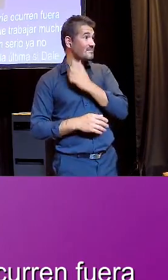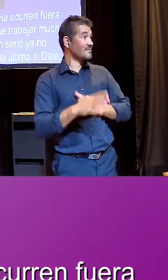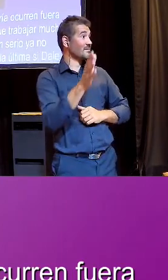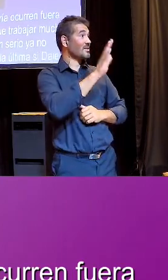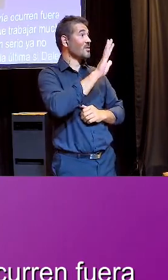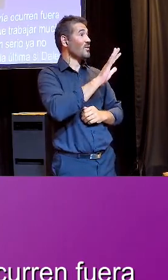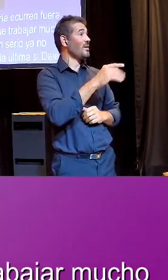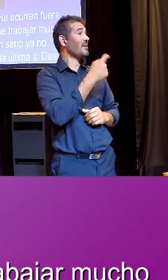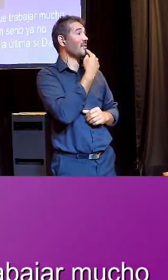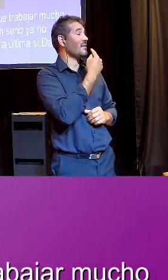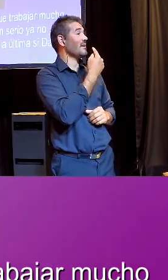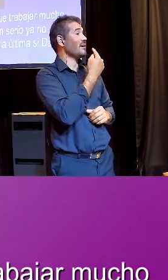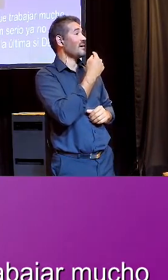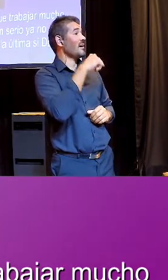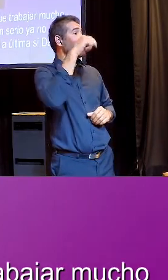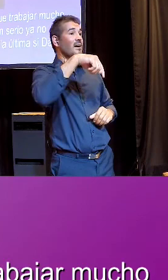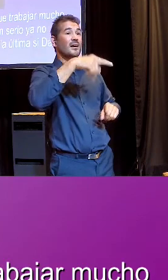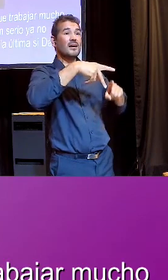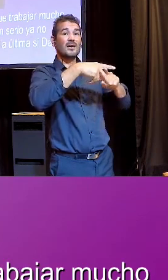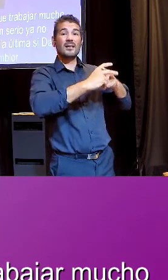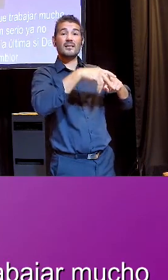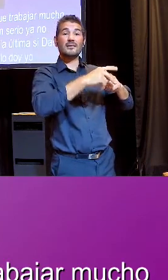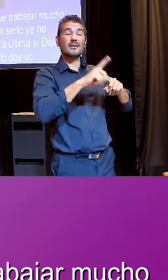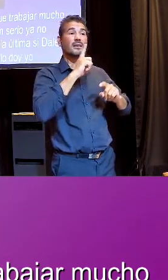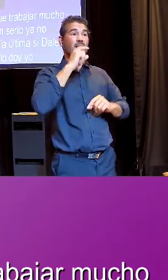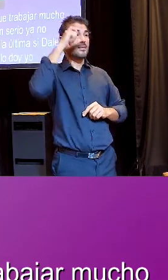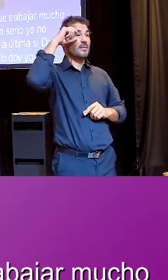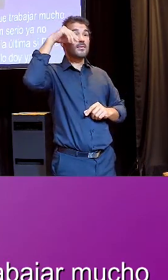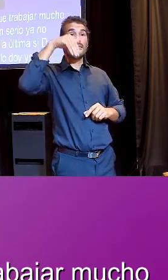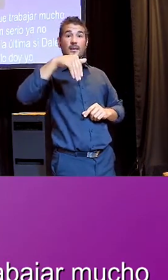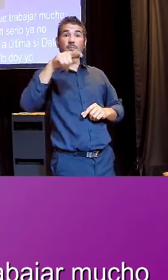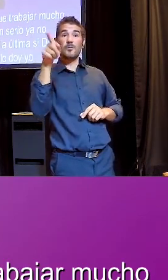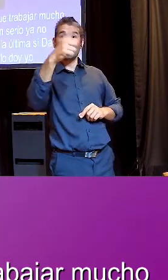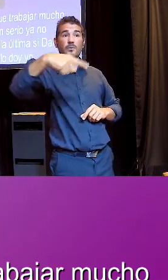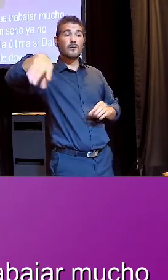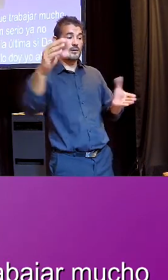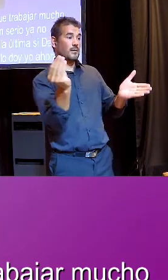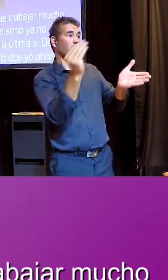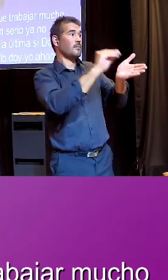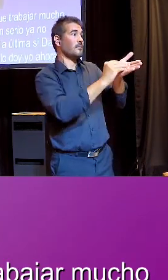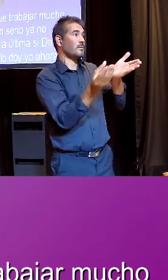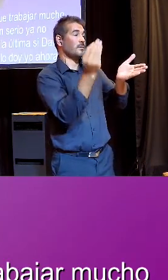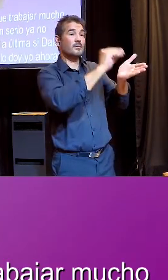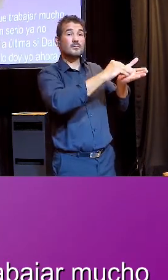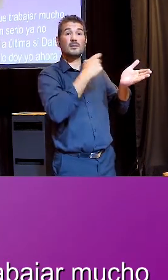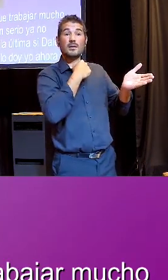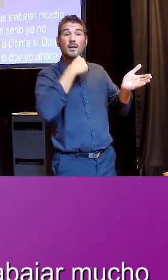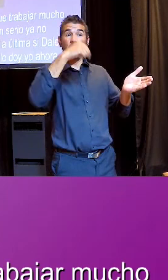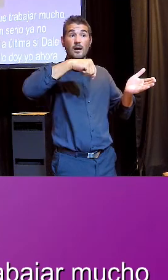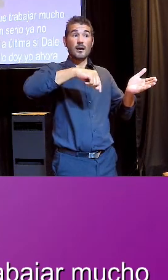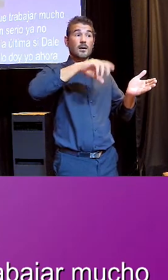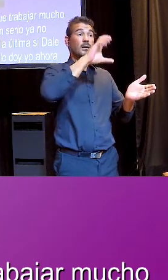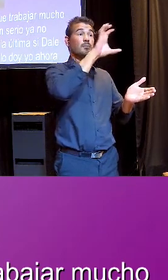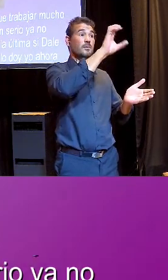los que quieran inscribirse, el taller TEM lo doy yo. ¿El de dónde? A Resistencia, en la